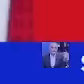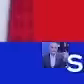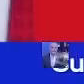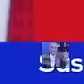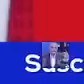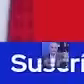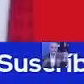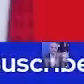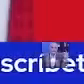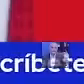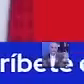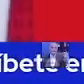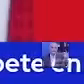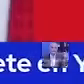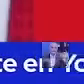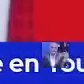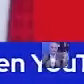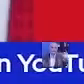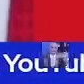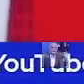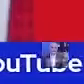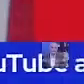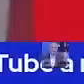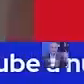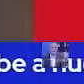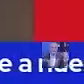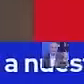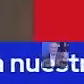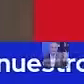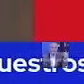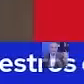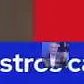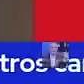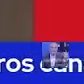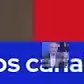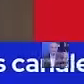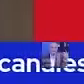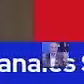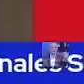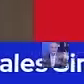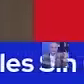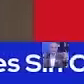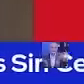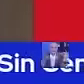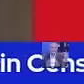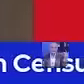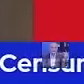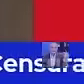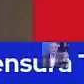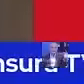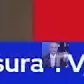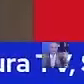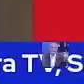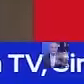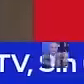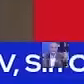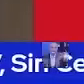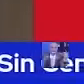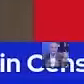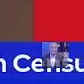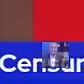venta, Alonso Ancira, para llevar su proceso en libertad se comprometió a devolver los $200 millones, ya ha devuelto